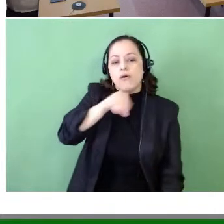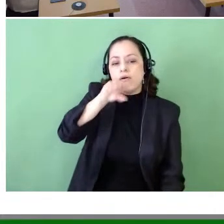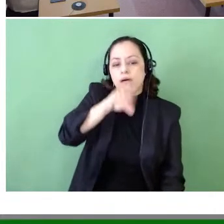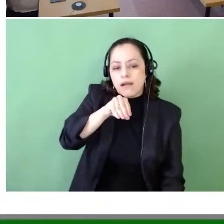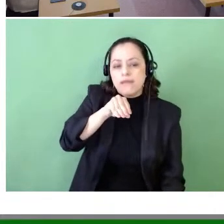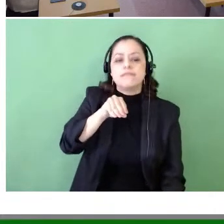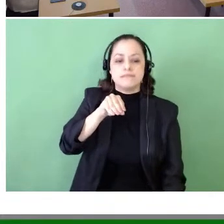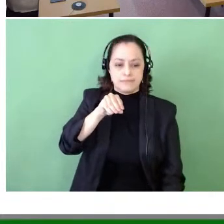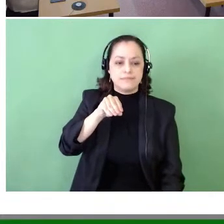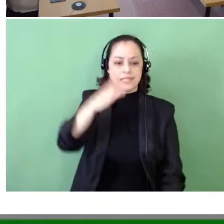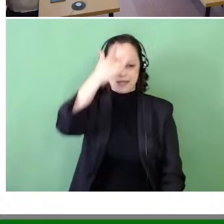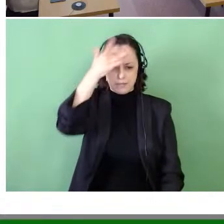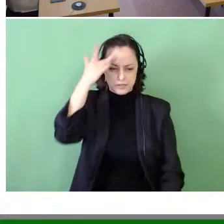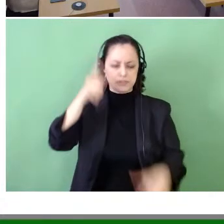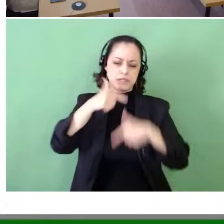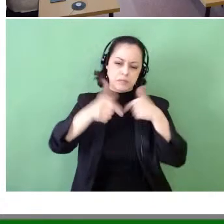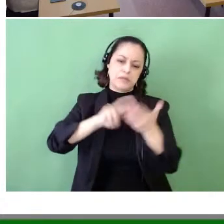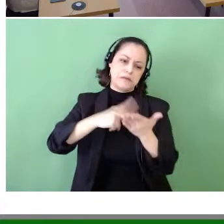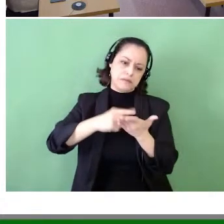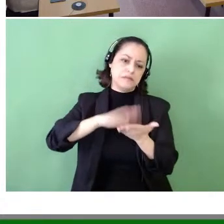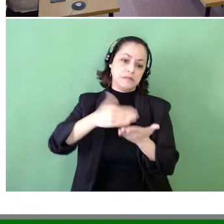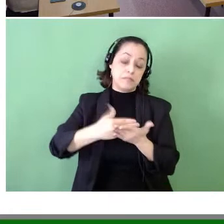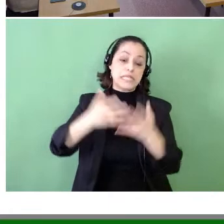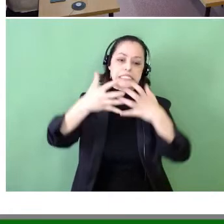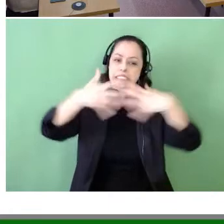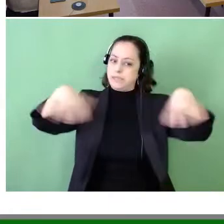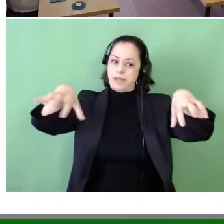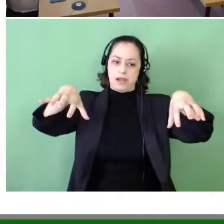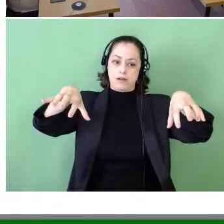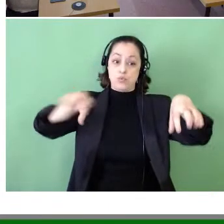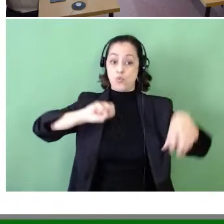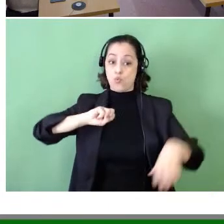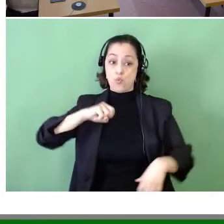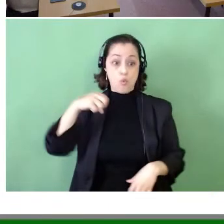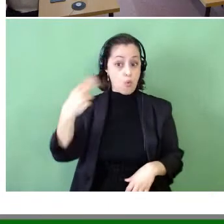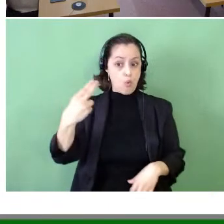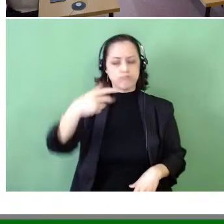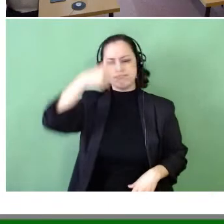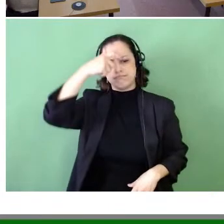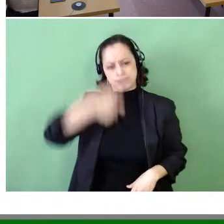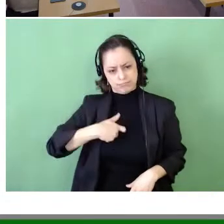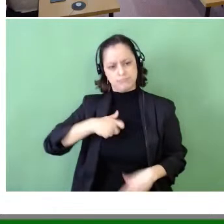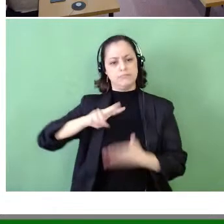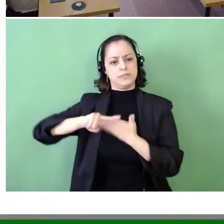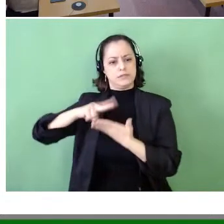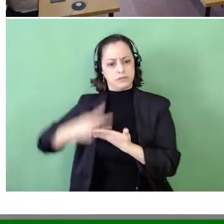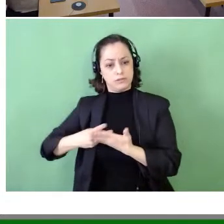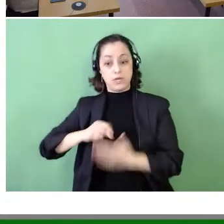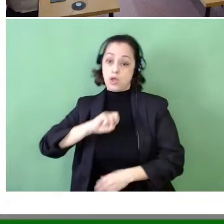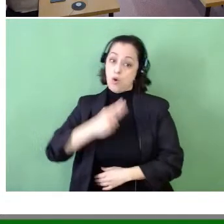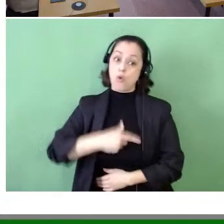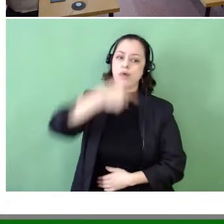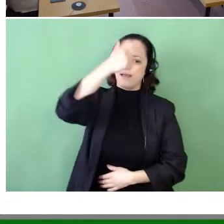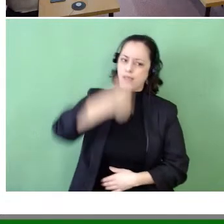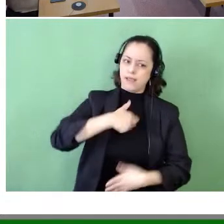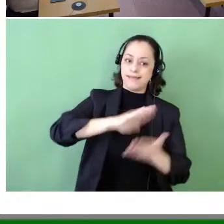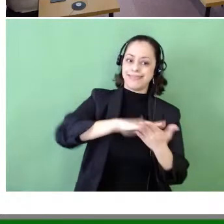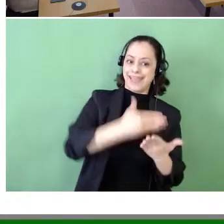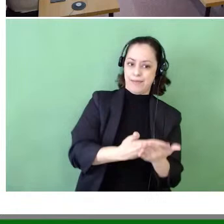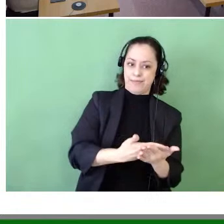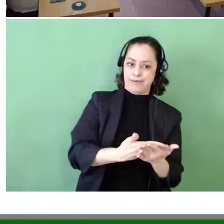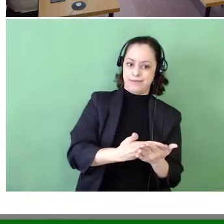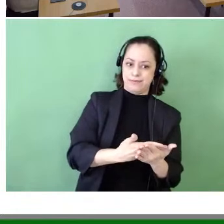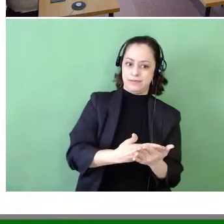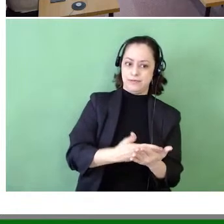vocales, es un poco más separado. O sea, hay personas que dicen, yo soy traductor, otras que dicen, yo soy intérprete, y solo trabajan